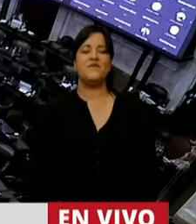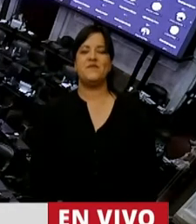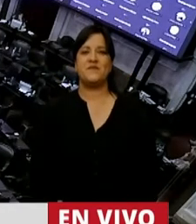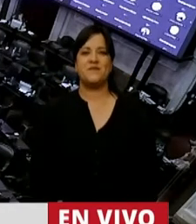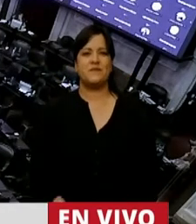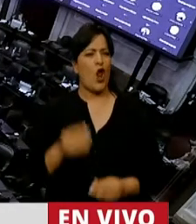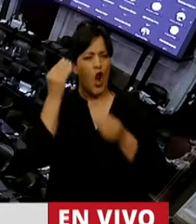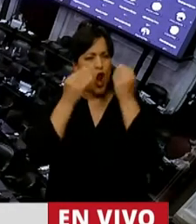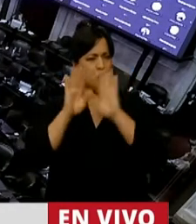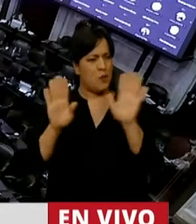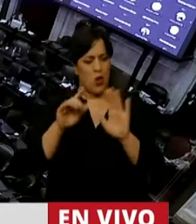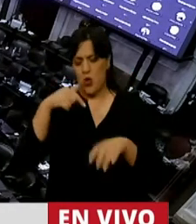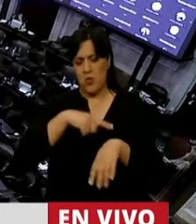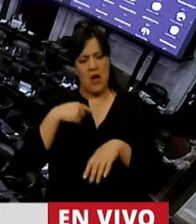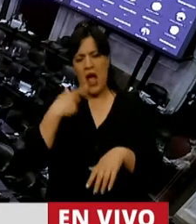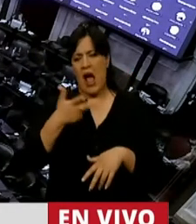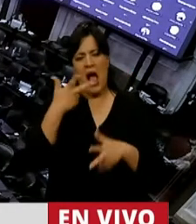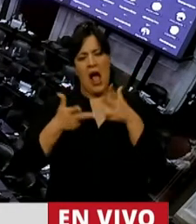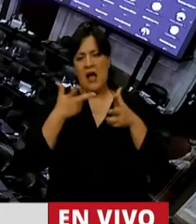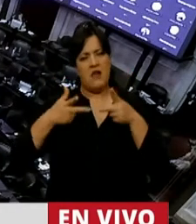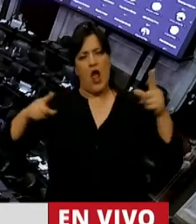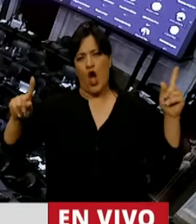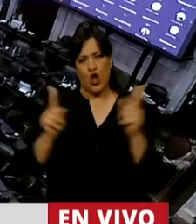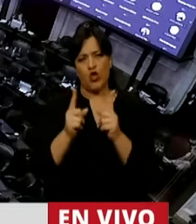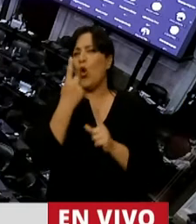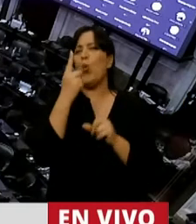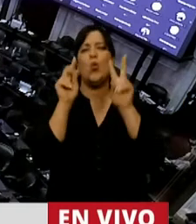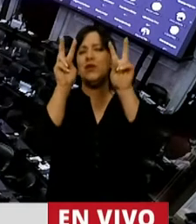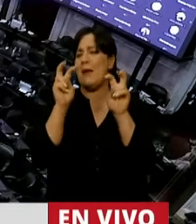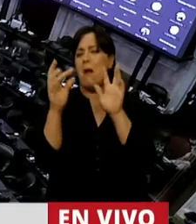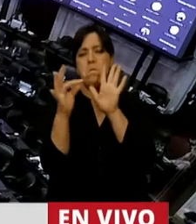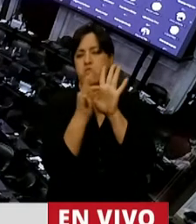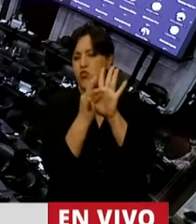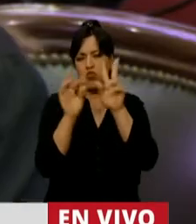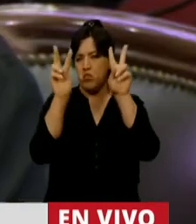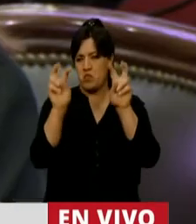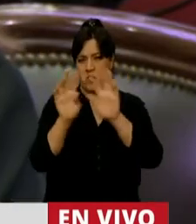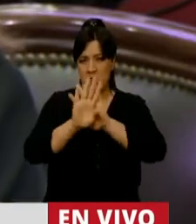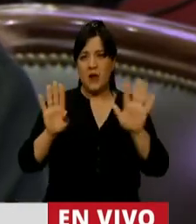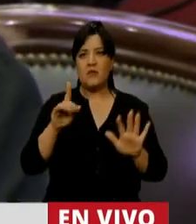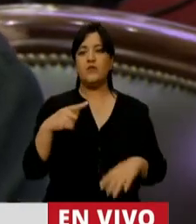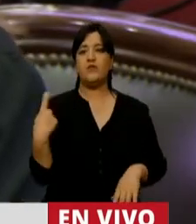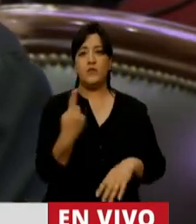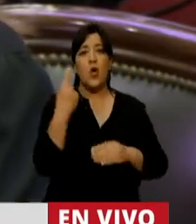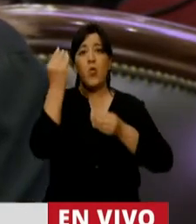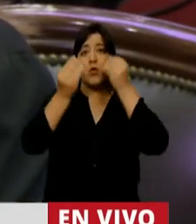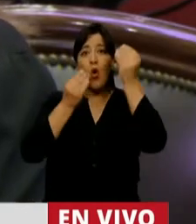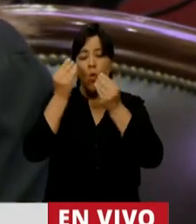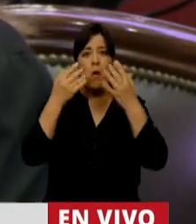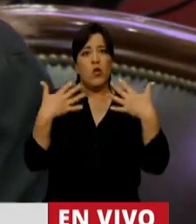No se preocupe porque voy a ser muy breve y voy a hablar de un tema puntual. Estamos muy preocupados con el